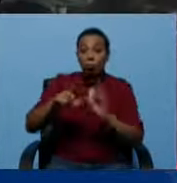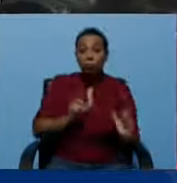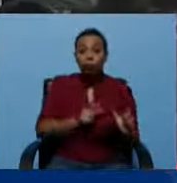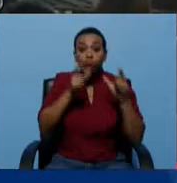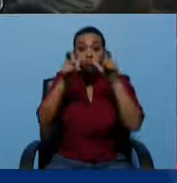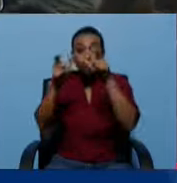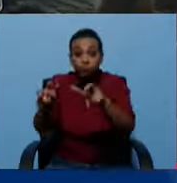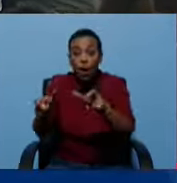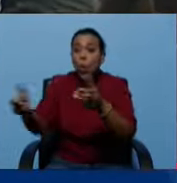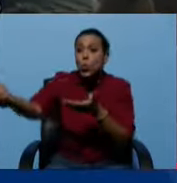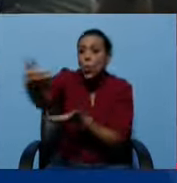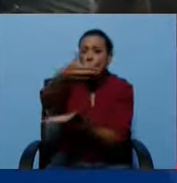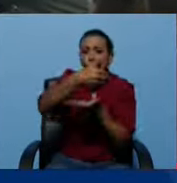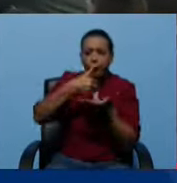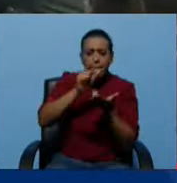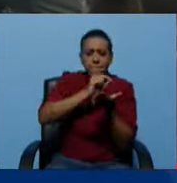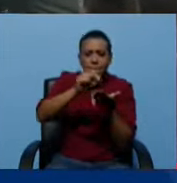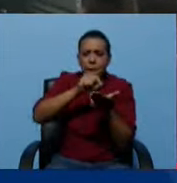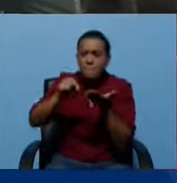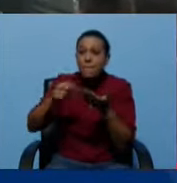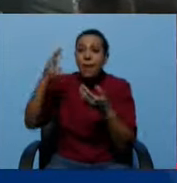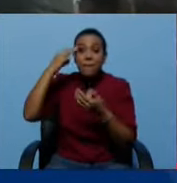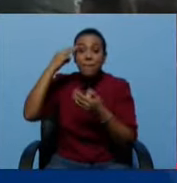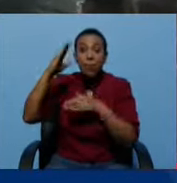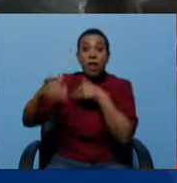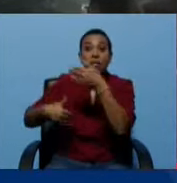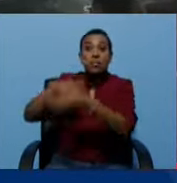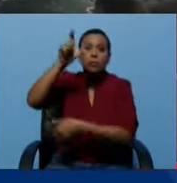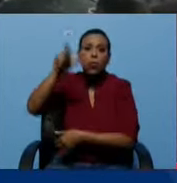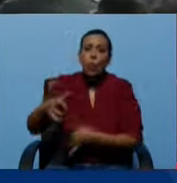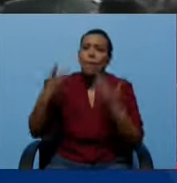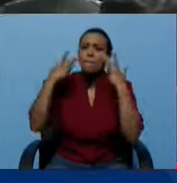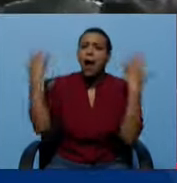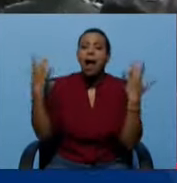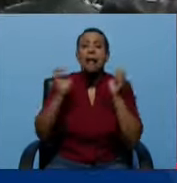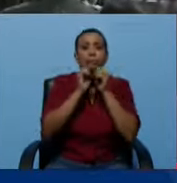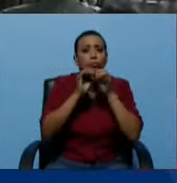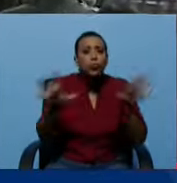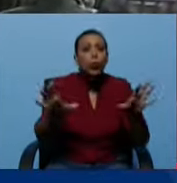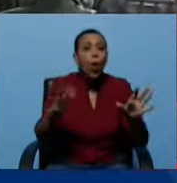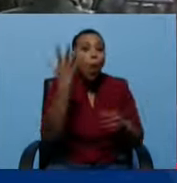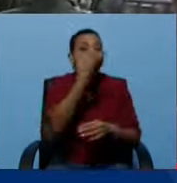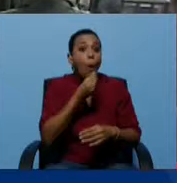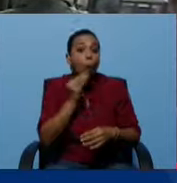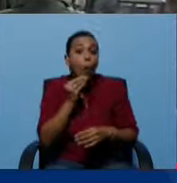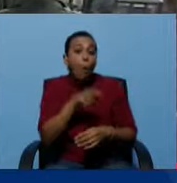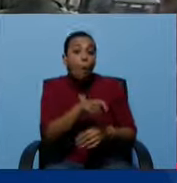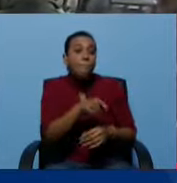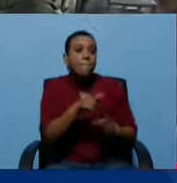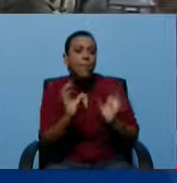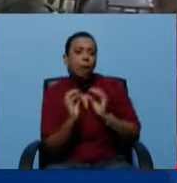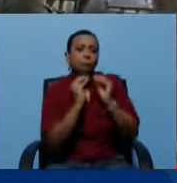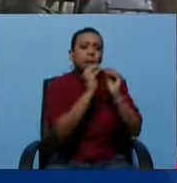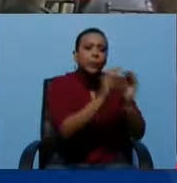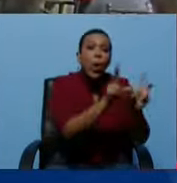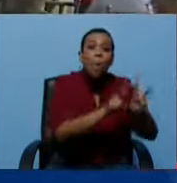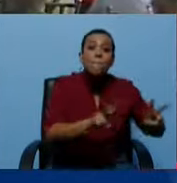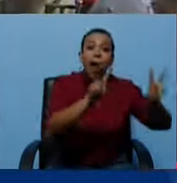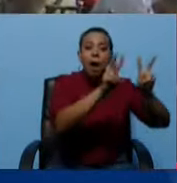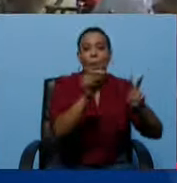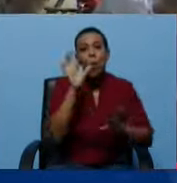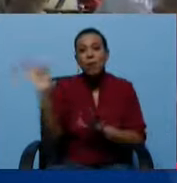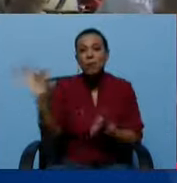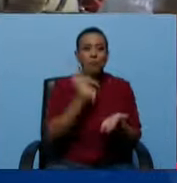del IBI, reconstruyendo toda esta memoria histórica para sembrar también en nuestra juventud el semillero científico los valores del doctor